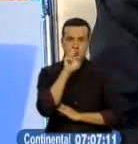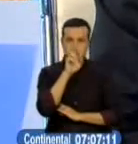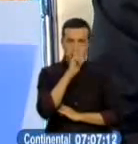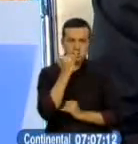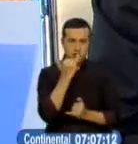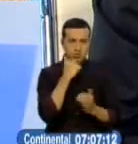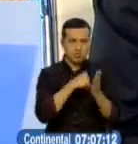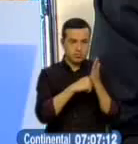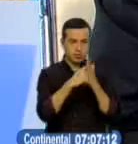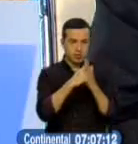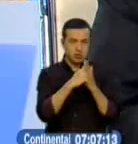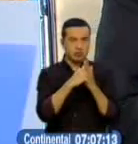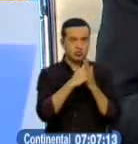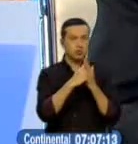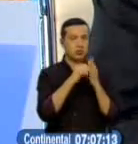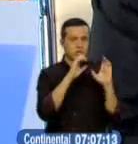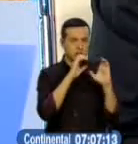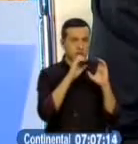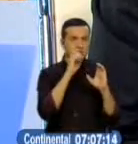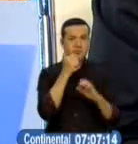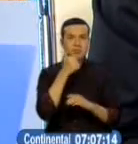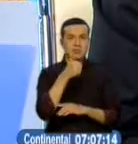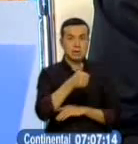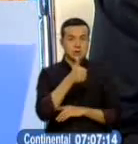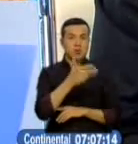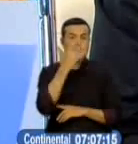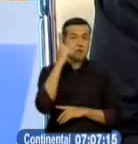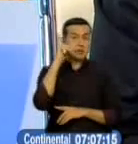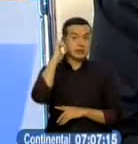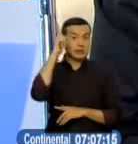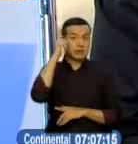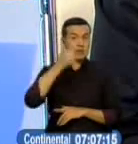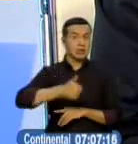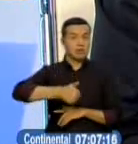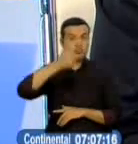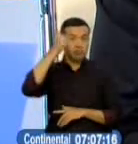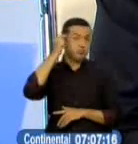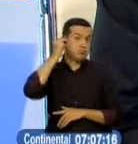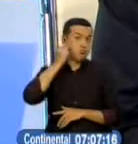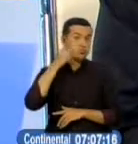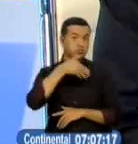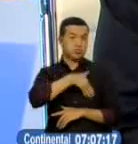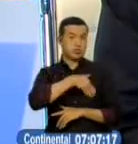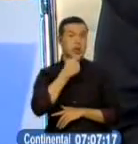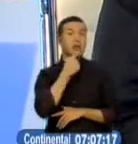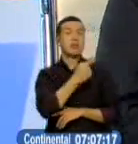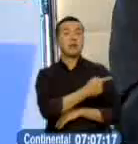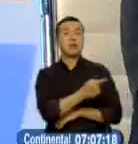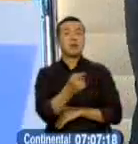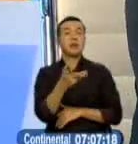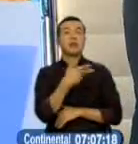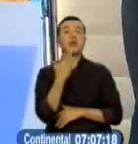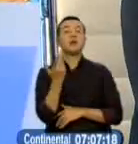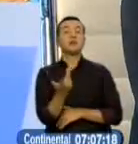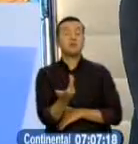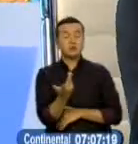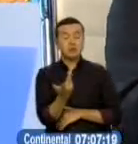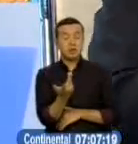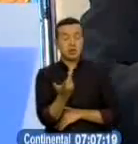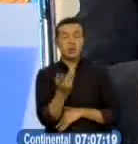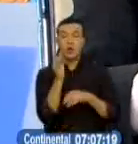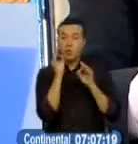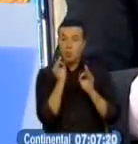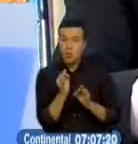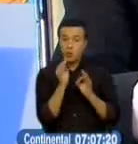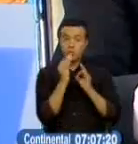ministro de Educación, hemos hablado que el propio Simón Bolívar decía el camino hacia la equidad es la educación. En ese sentido, ¿qué papel va a jugar la educación en